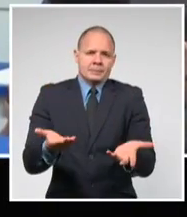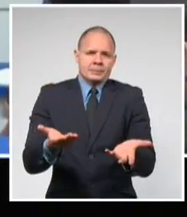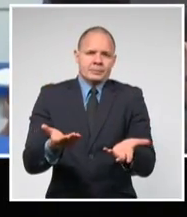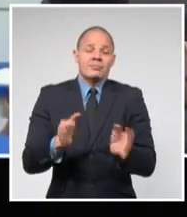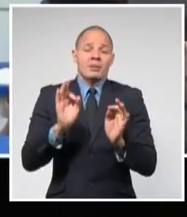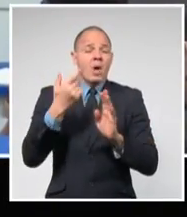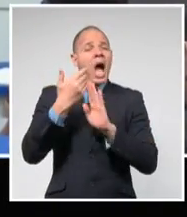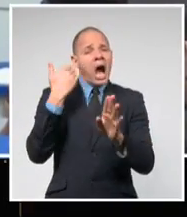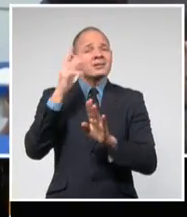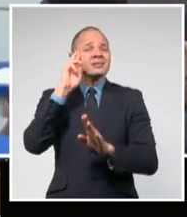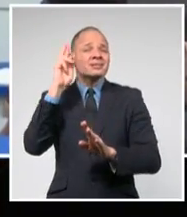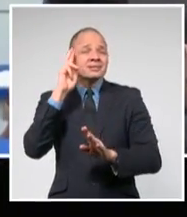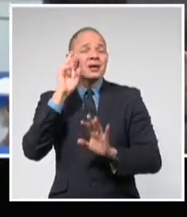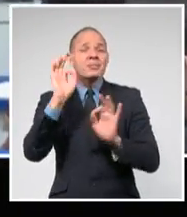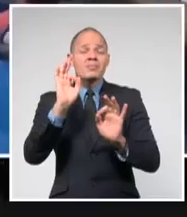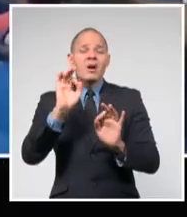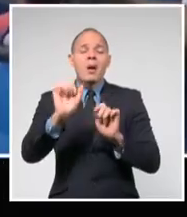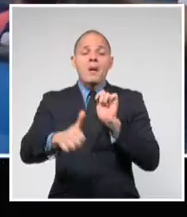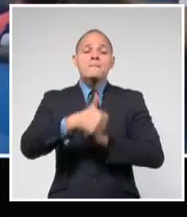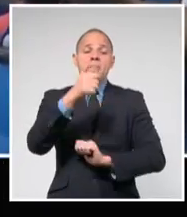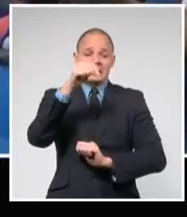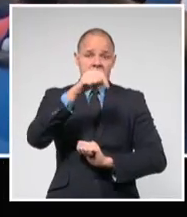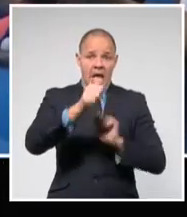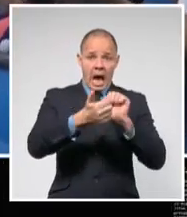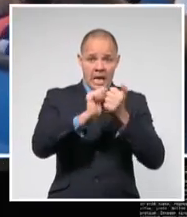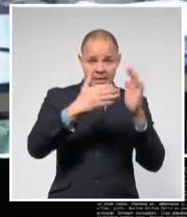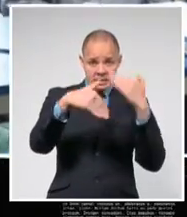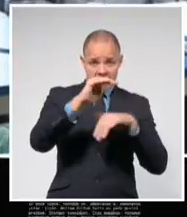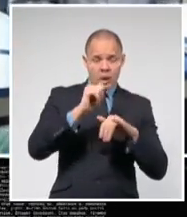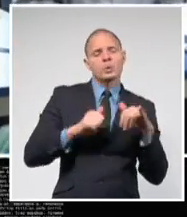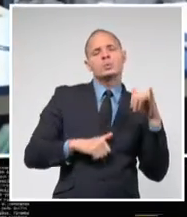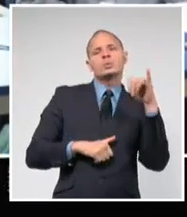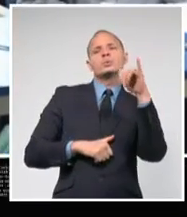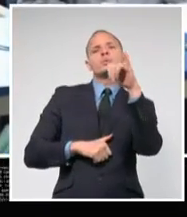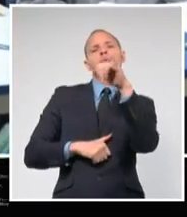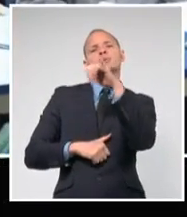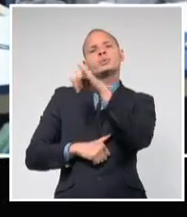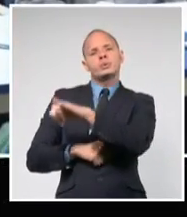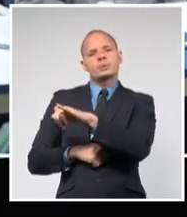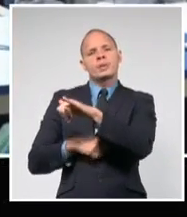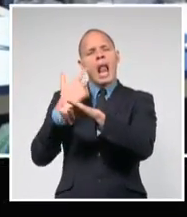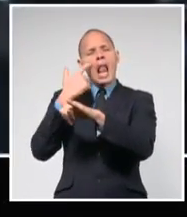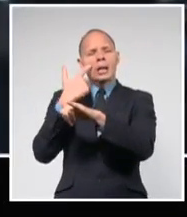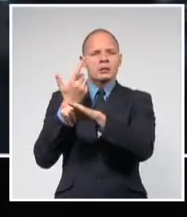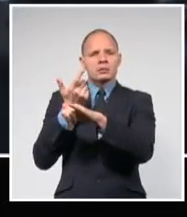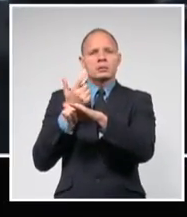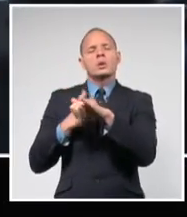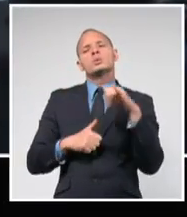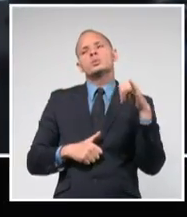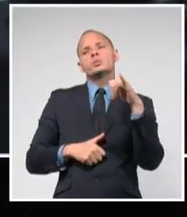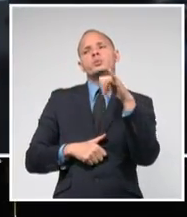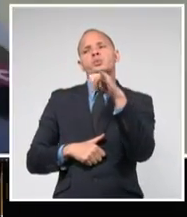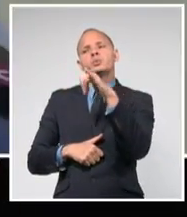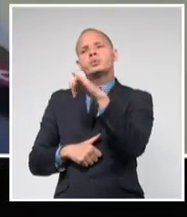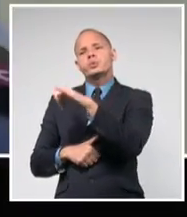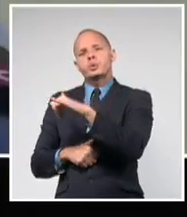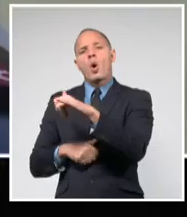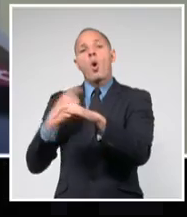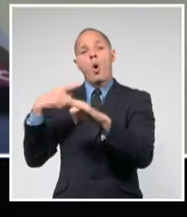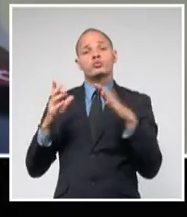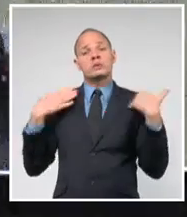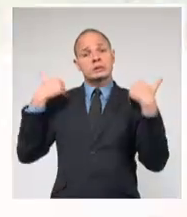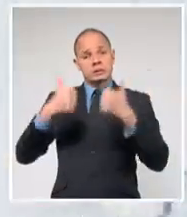entonces presidente del INDER a Estados Unidos, acompañado por Antonio Castro, vicepresidente de la Federación Cubana y funcionario directivo también de la